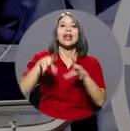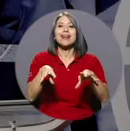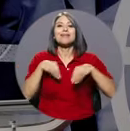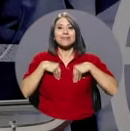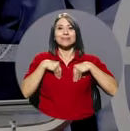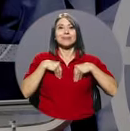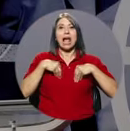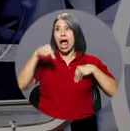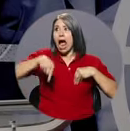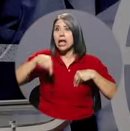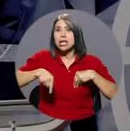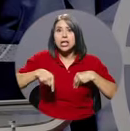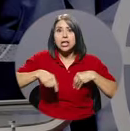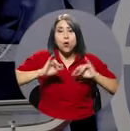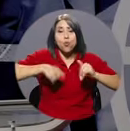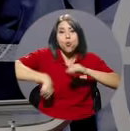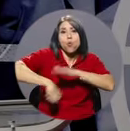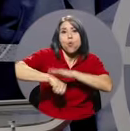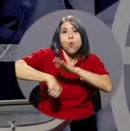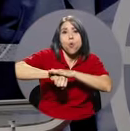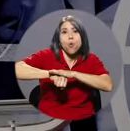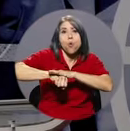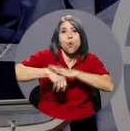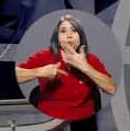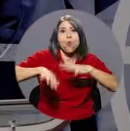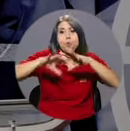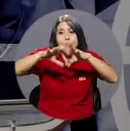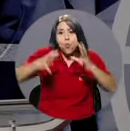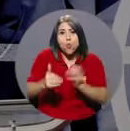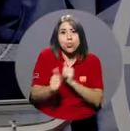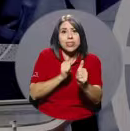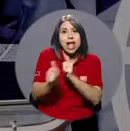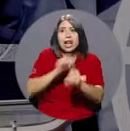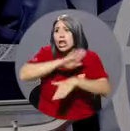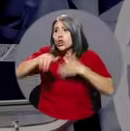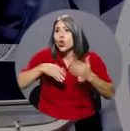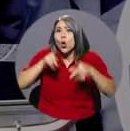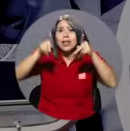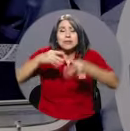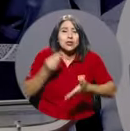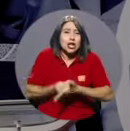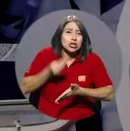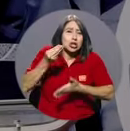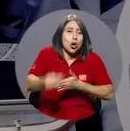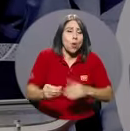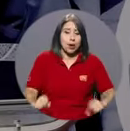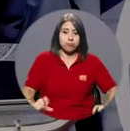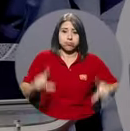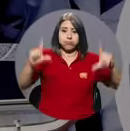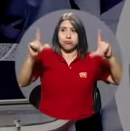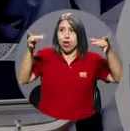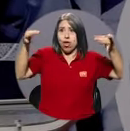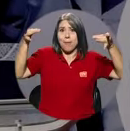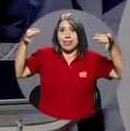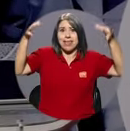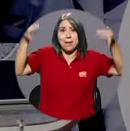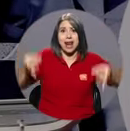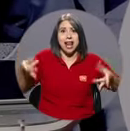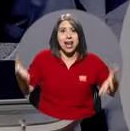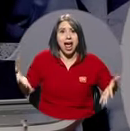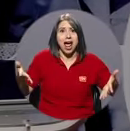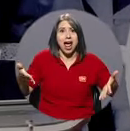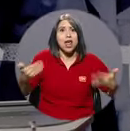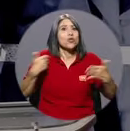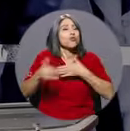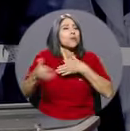que viene un mundial de fútbol, aquí todo el mundo tiene pantallas planas, así sea la persona más recóndita, hay una pantalla plana y dos meses